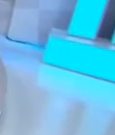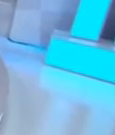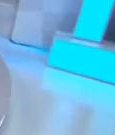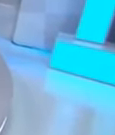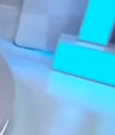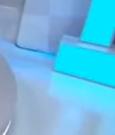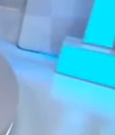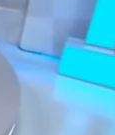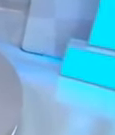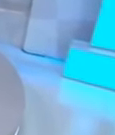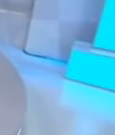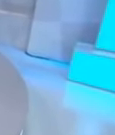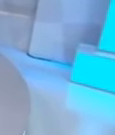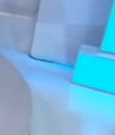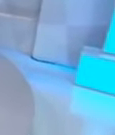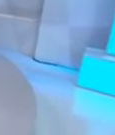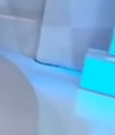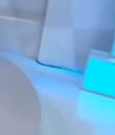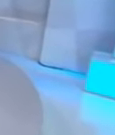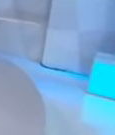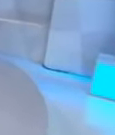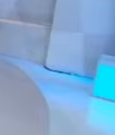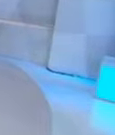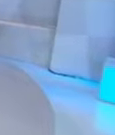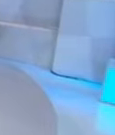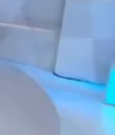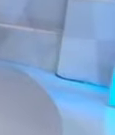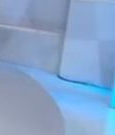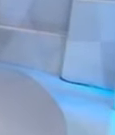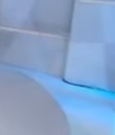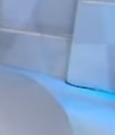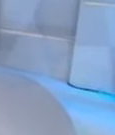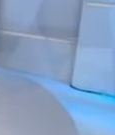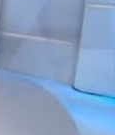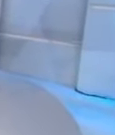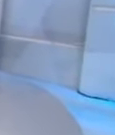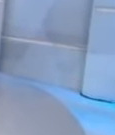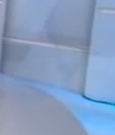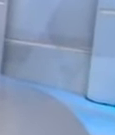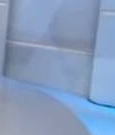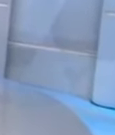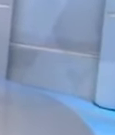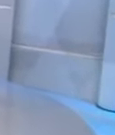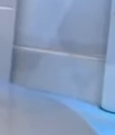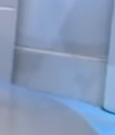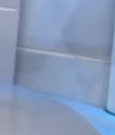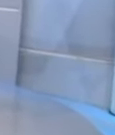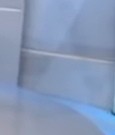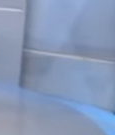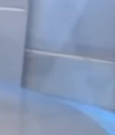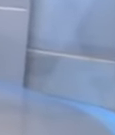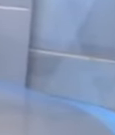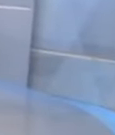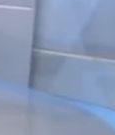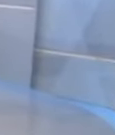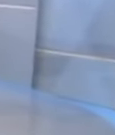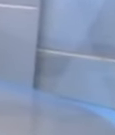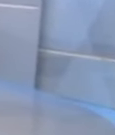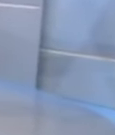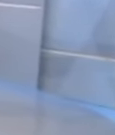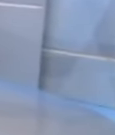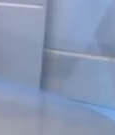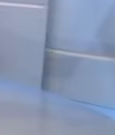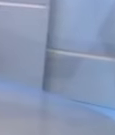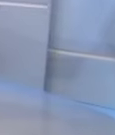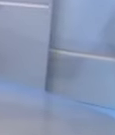Amigos, hasta aquí con la información en quechua. Kunanja, aimara, simi, piña, jati, gusum, walter. Paizuma, cuyaka, iris. Vamos